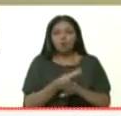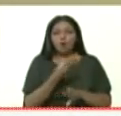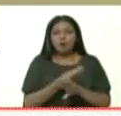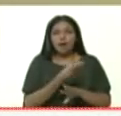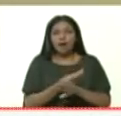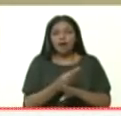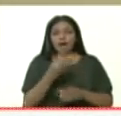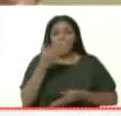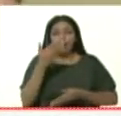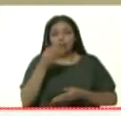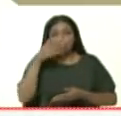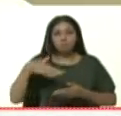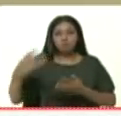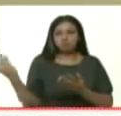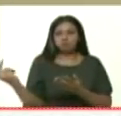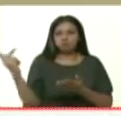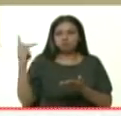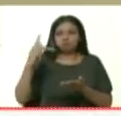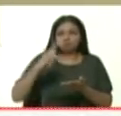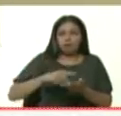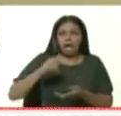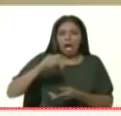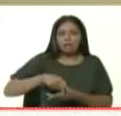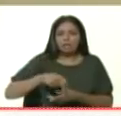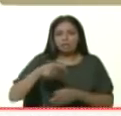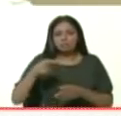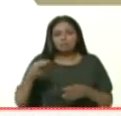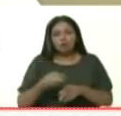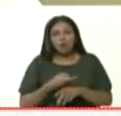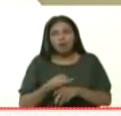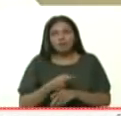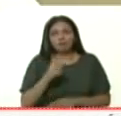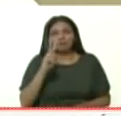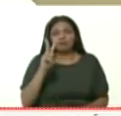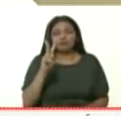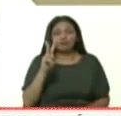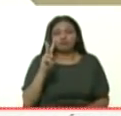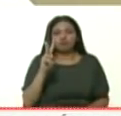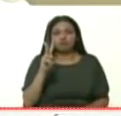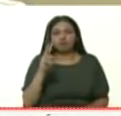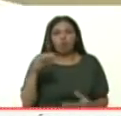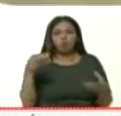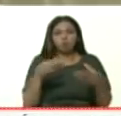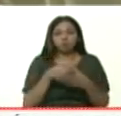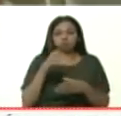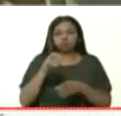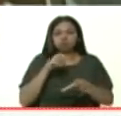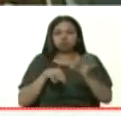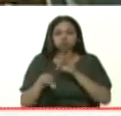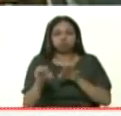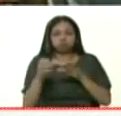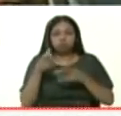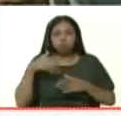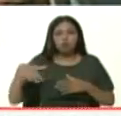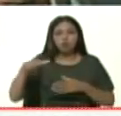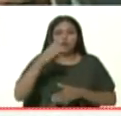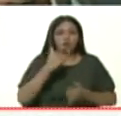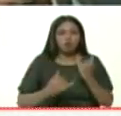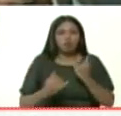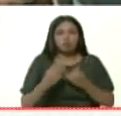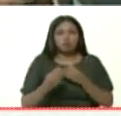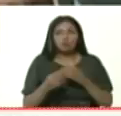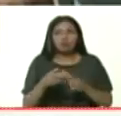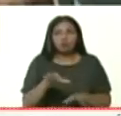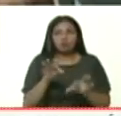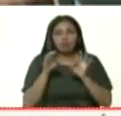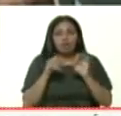pueblo le propuso que se viniera de gobernadora y le lleva dos periodos electa por el pueblo. Y el último periodo la